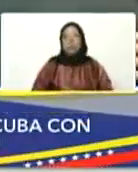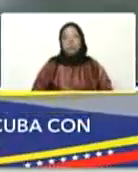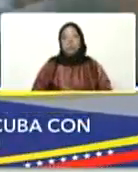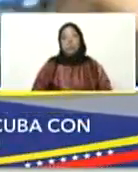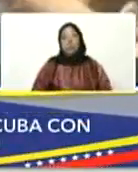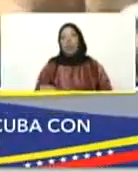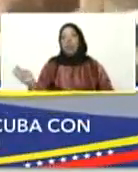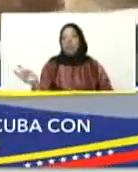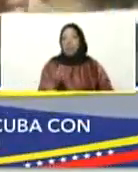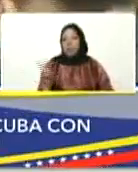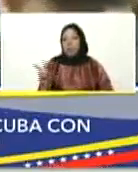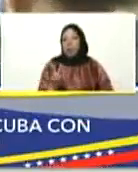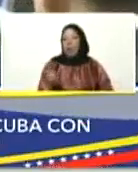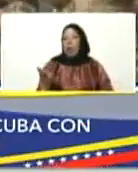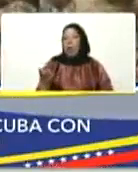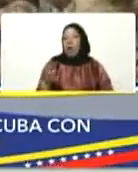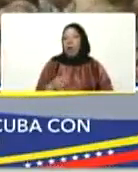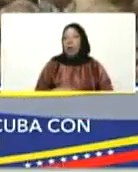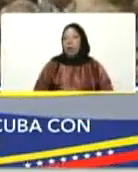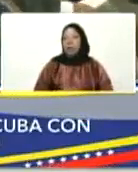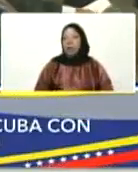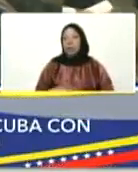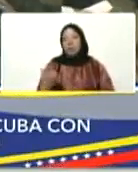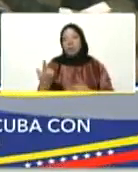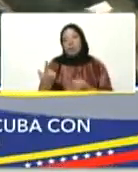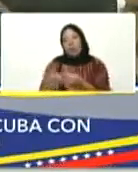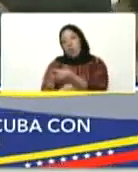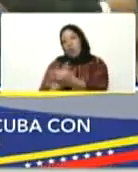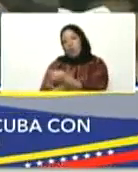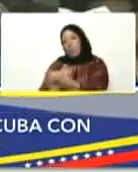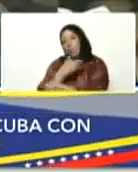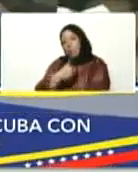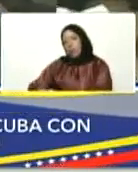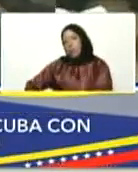en Venezuela, Nicolás Maduro Moro.